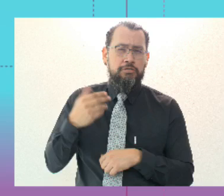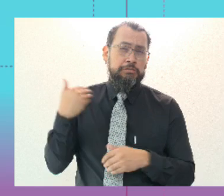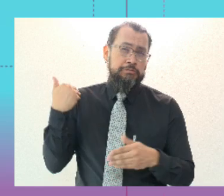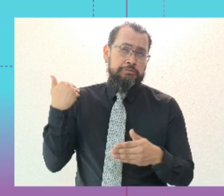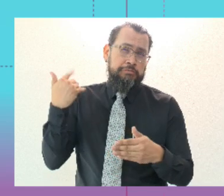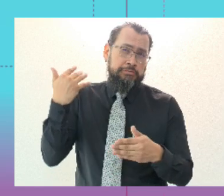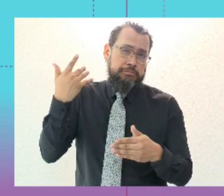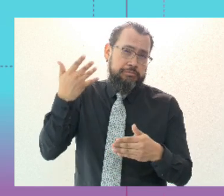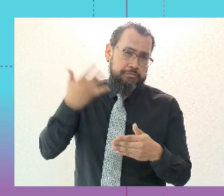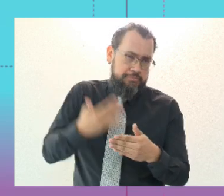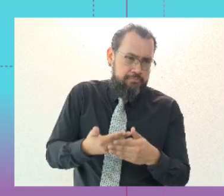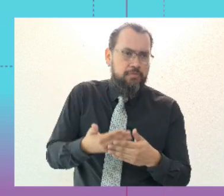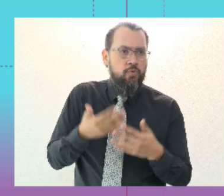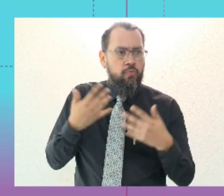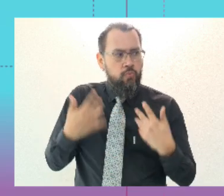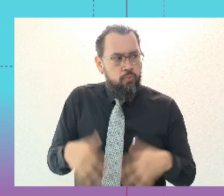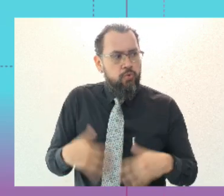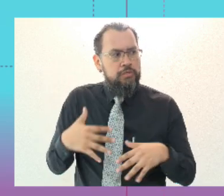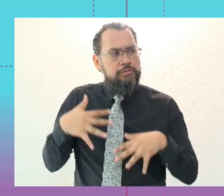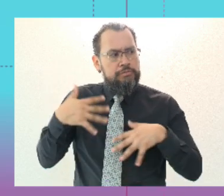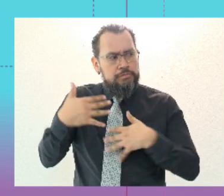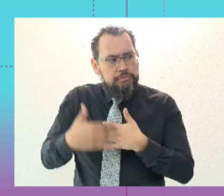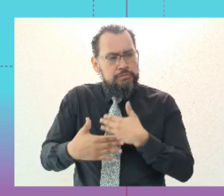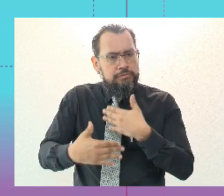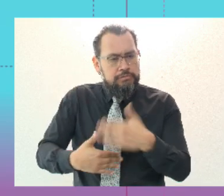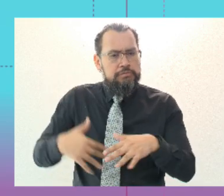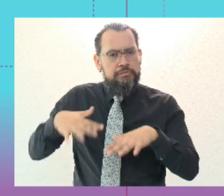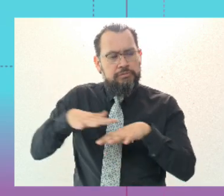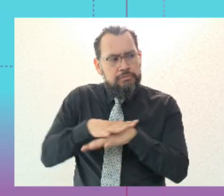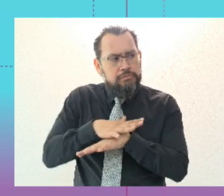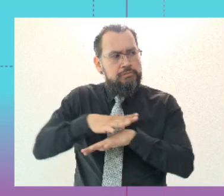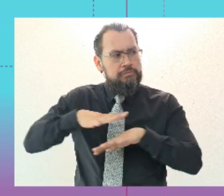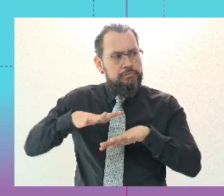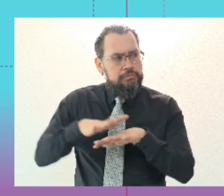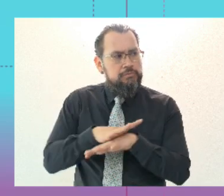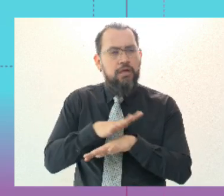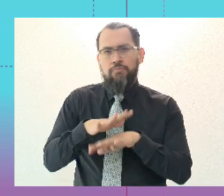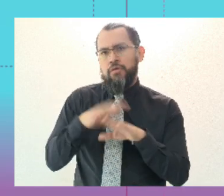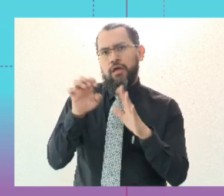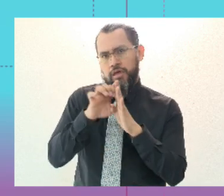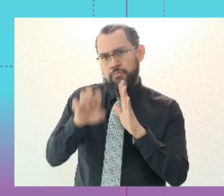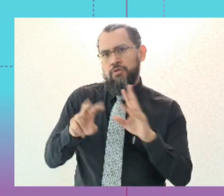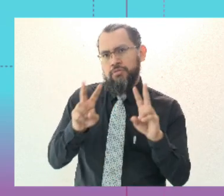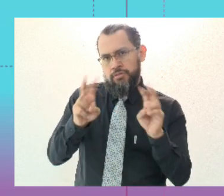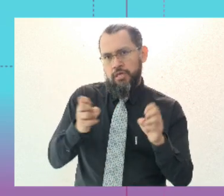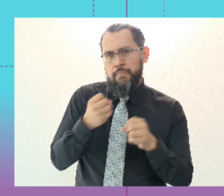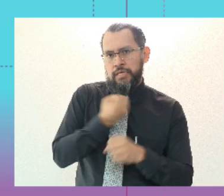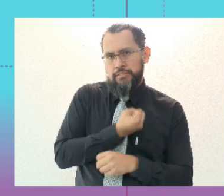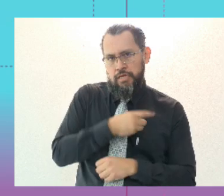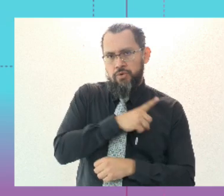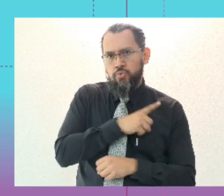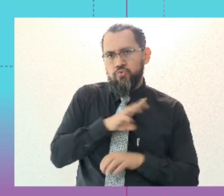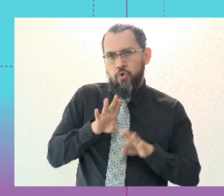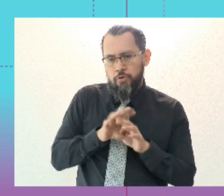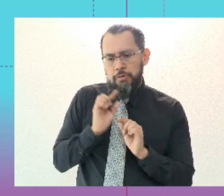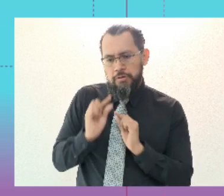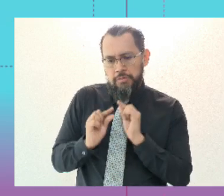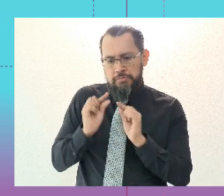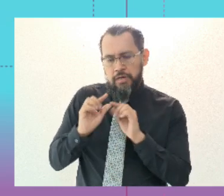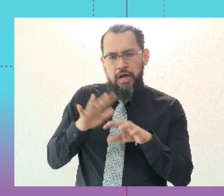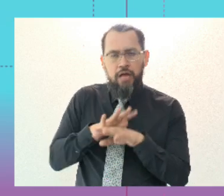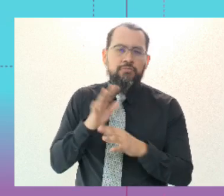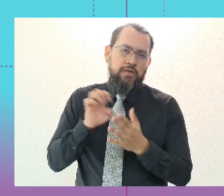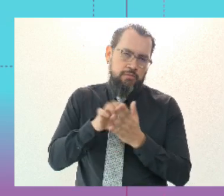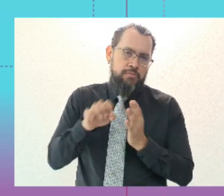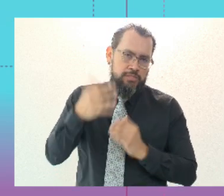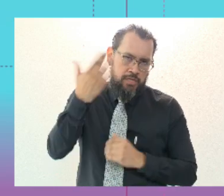ahí podemos ir viendo la evolución que ha tenido el tema de salud en nuestro país. Acabamos de pasar